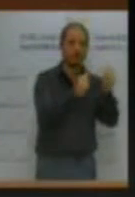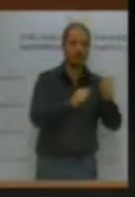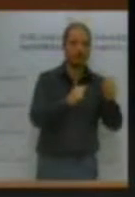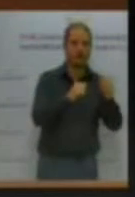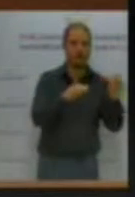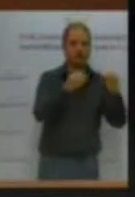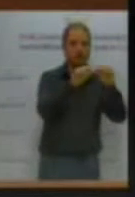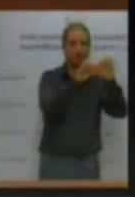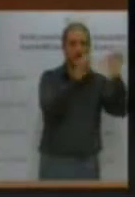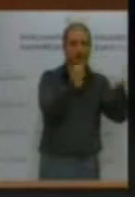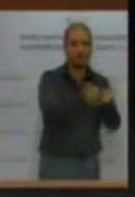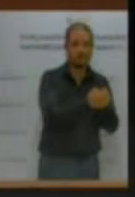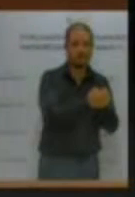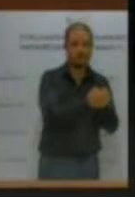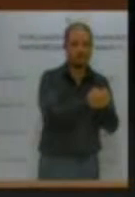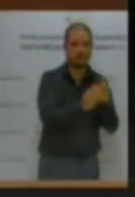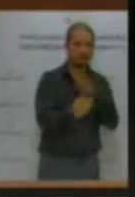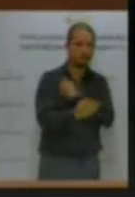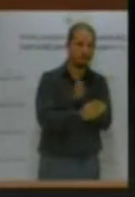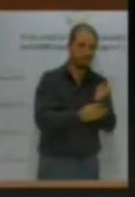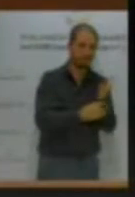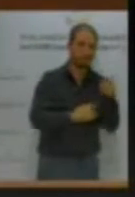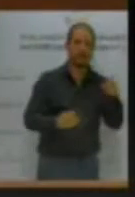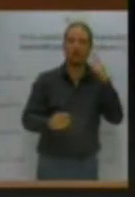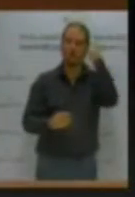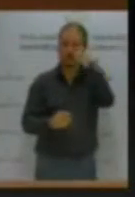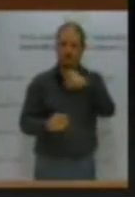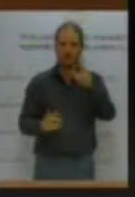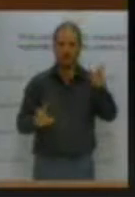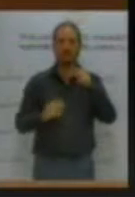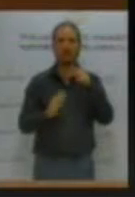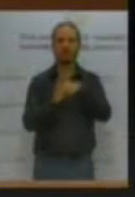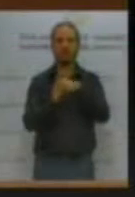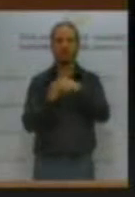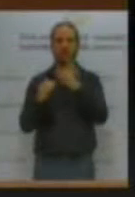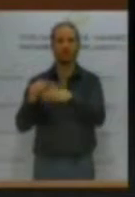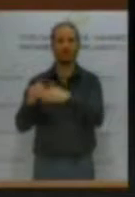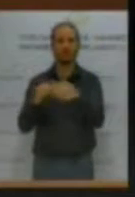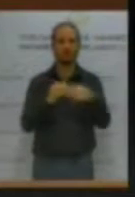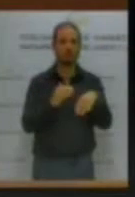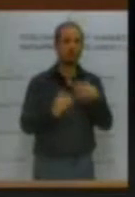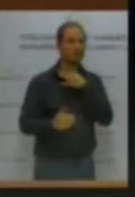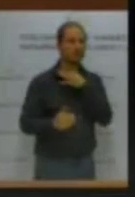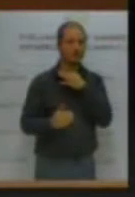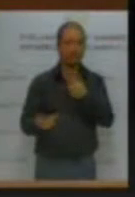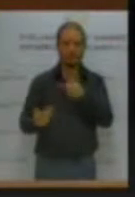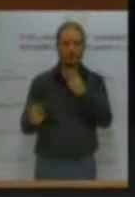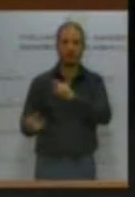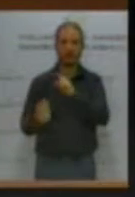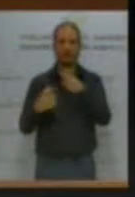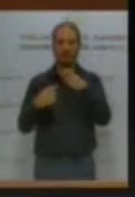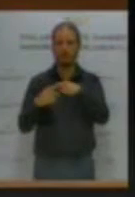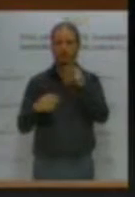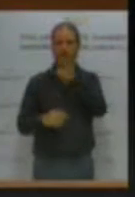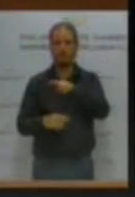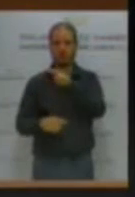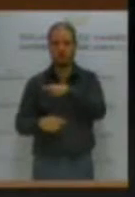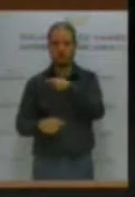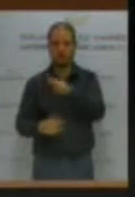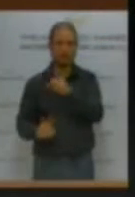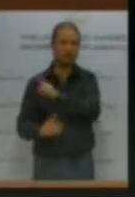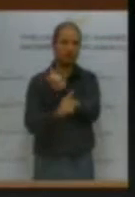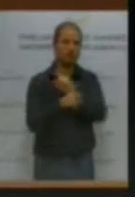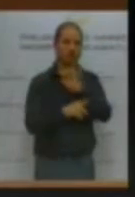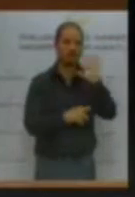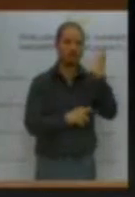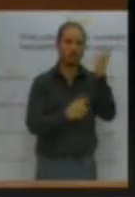son limitados y debemos aprovecharlos para así contribuir a combatir el cambio climático. Esto requiere cambios de